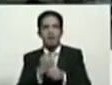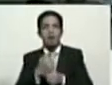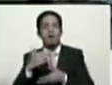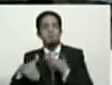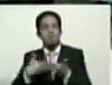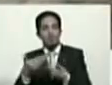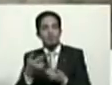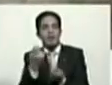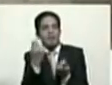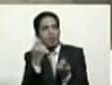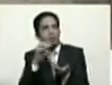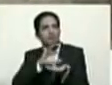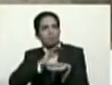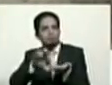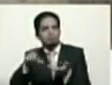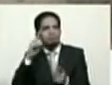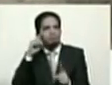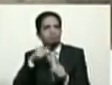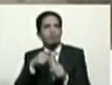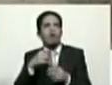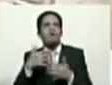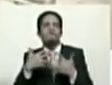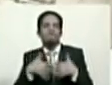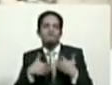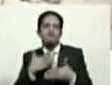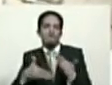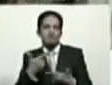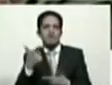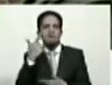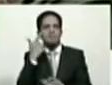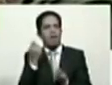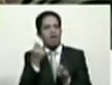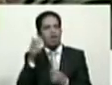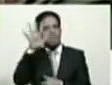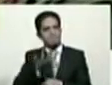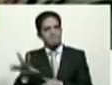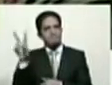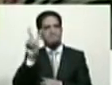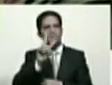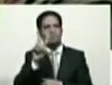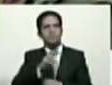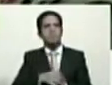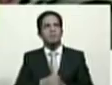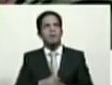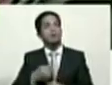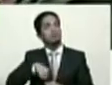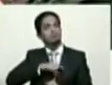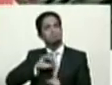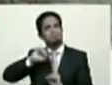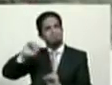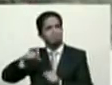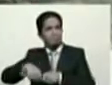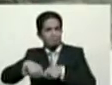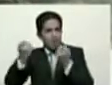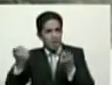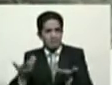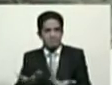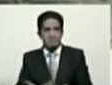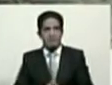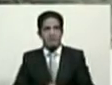recursos necesarios para el funcionamiento de la economía en el país nosotros rechazamos la violencia de donde venga